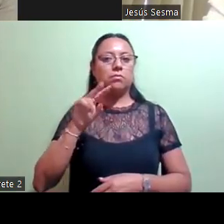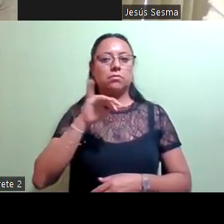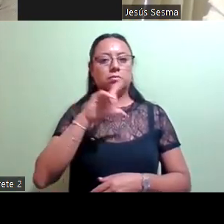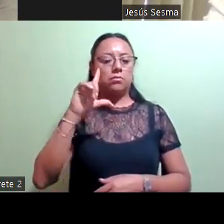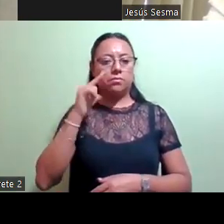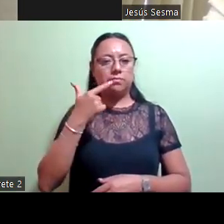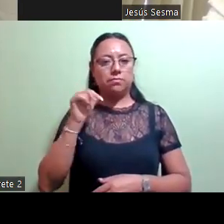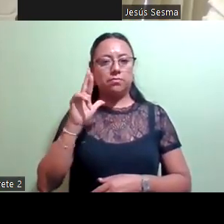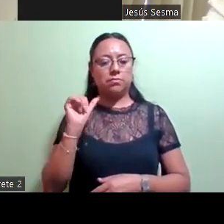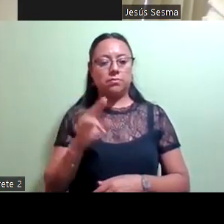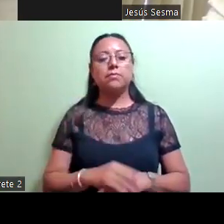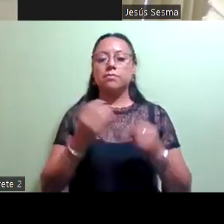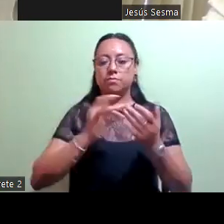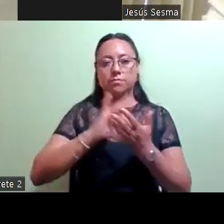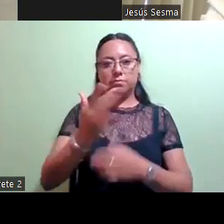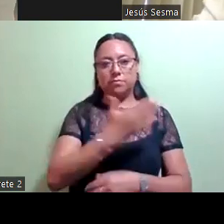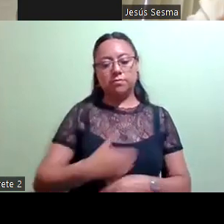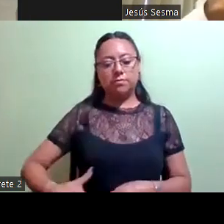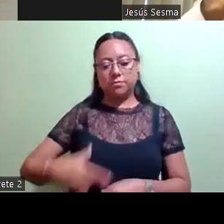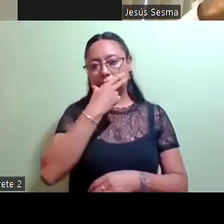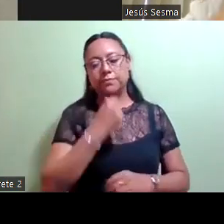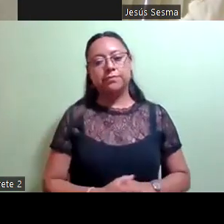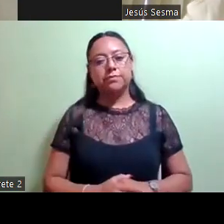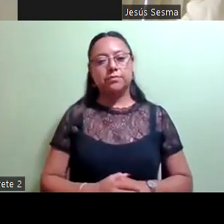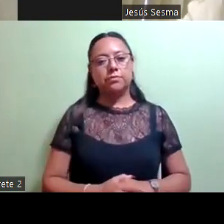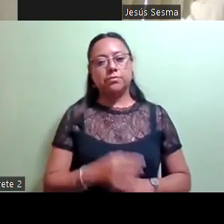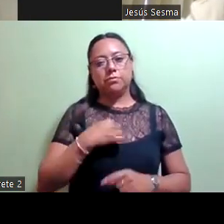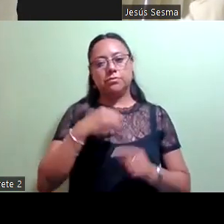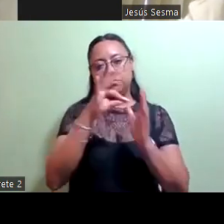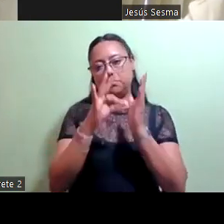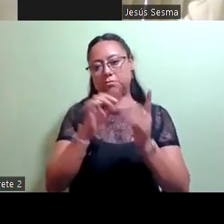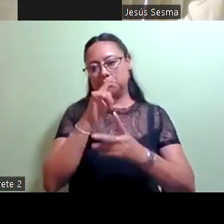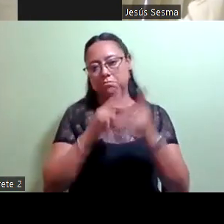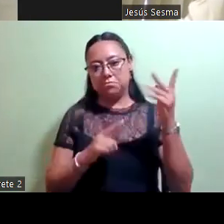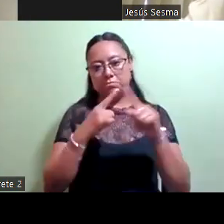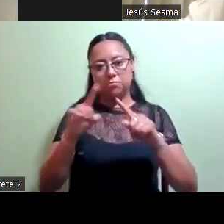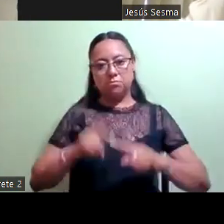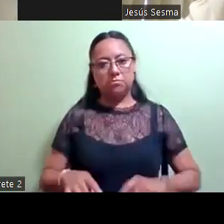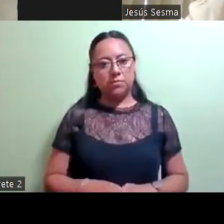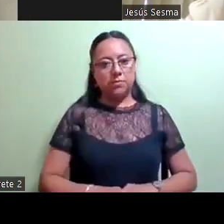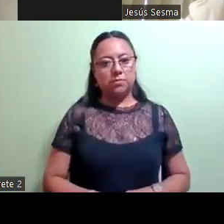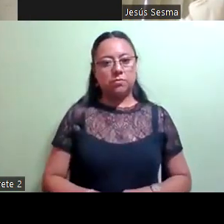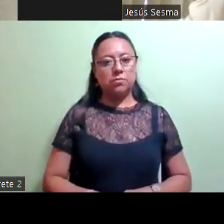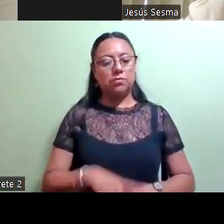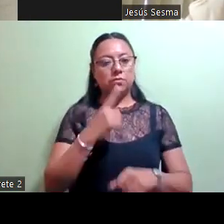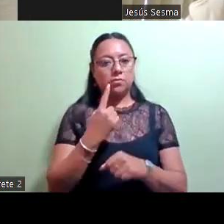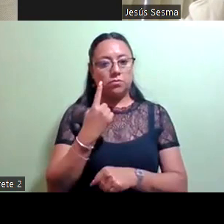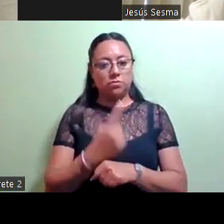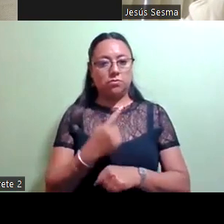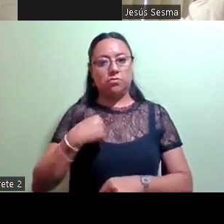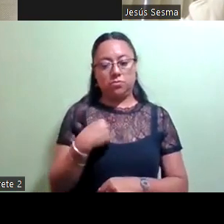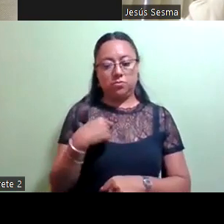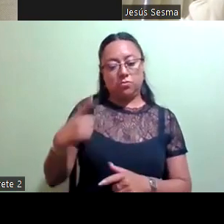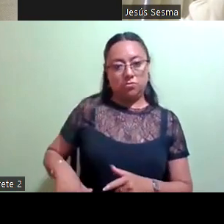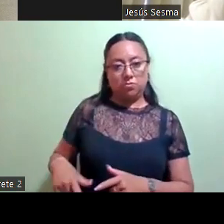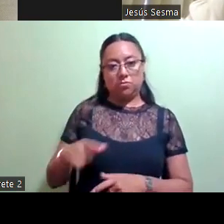Muchísimas gracias, presidente. Bueno, pues varias cosas. A mí de entrada nuevamente no me parece correcto que sea el gobierno de la ciudad quien está